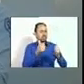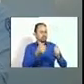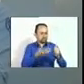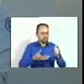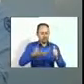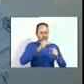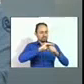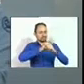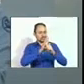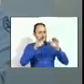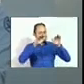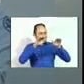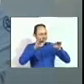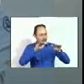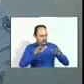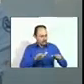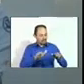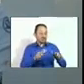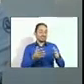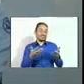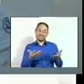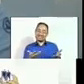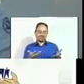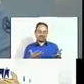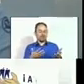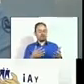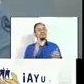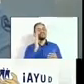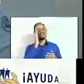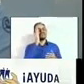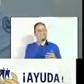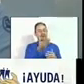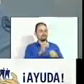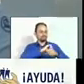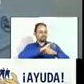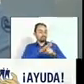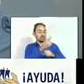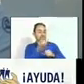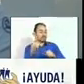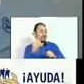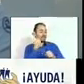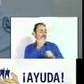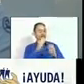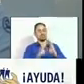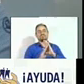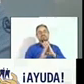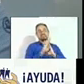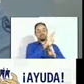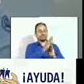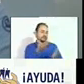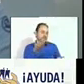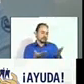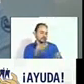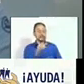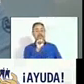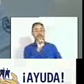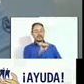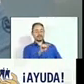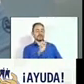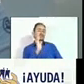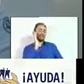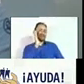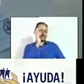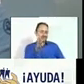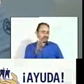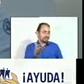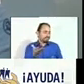tendencia en los casos, porque si no, lo más probable es de que tengamos un repunte de los casos, ¿verdad? Y eso va a contribuir,